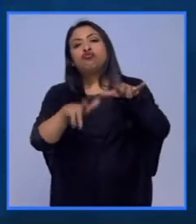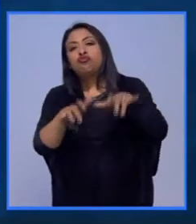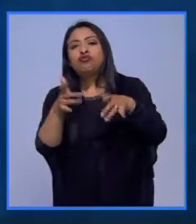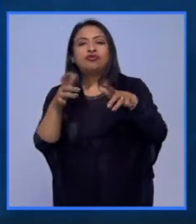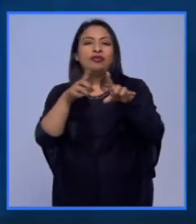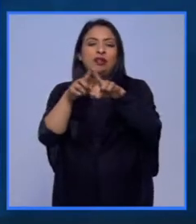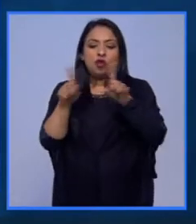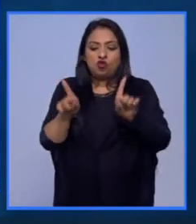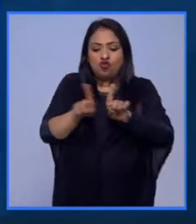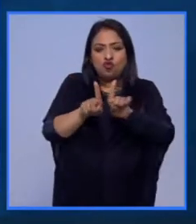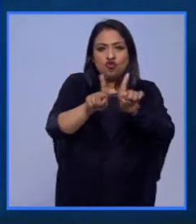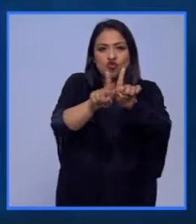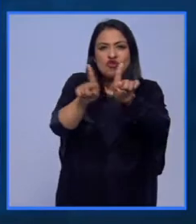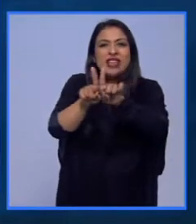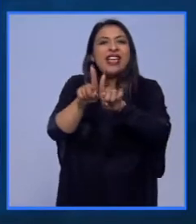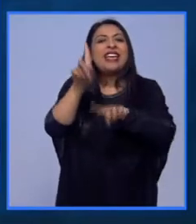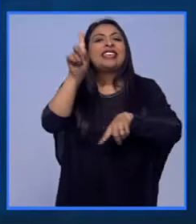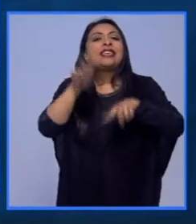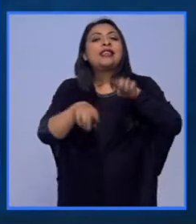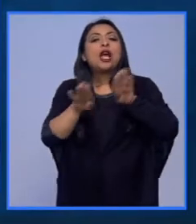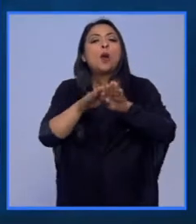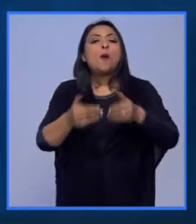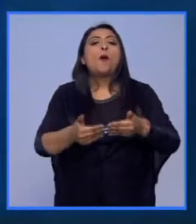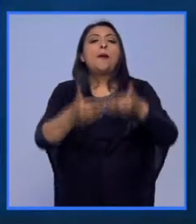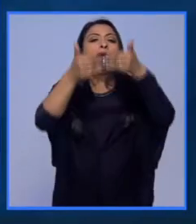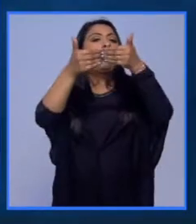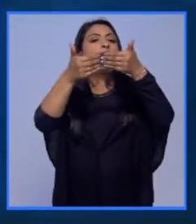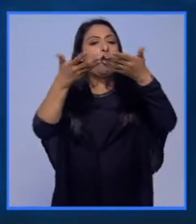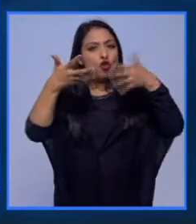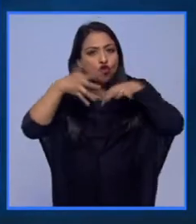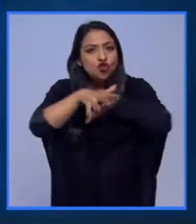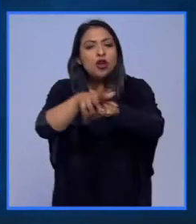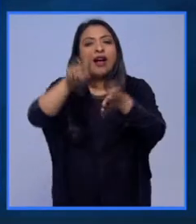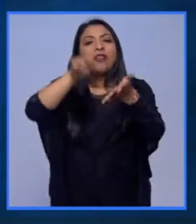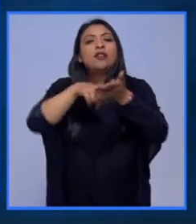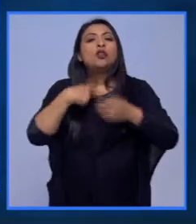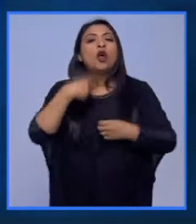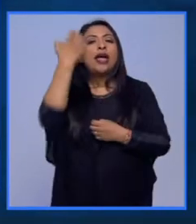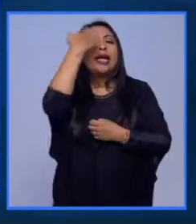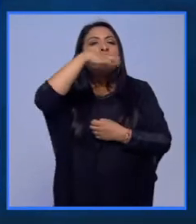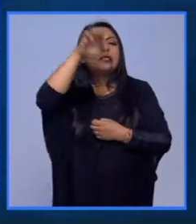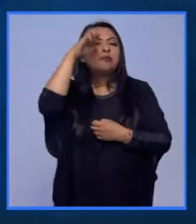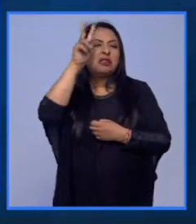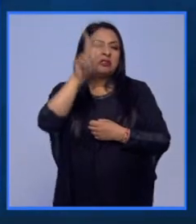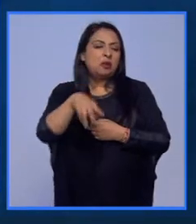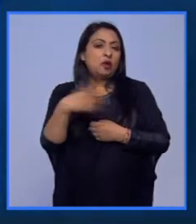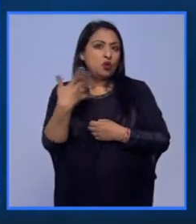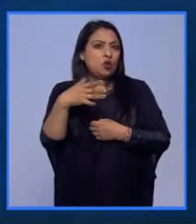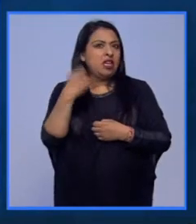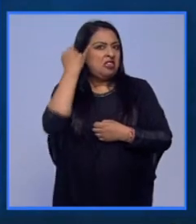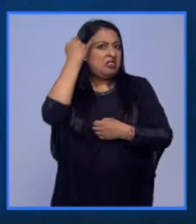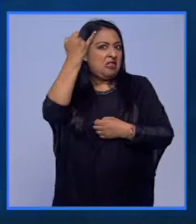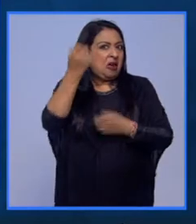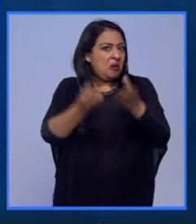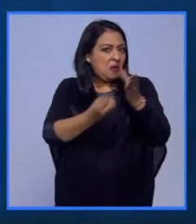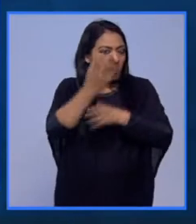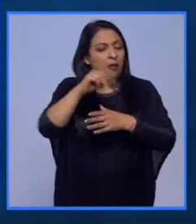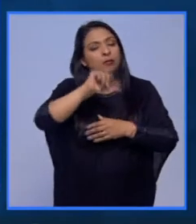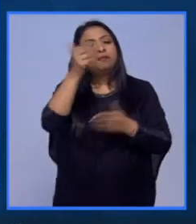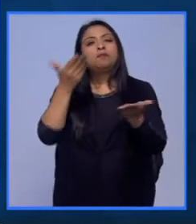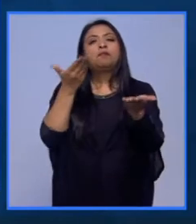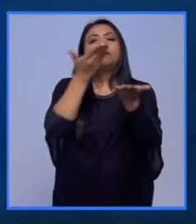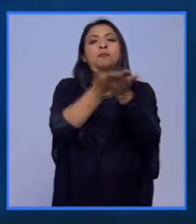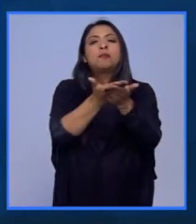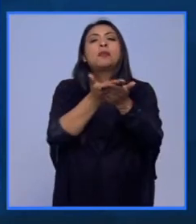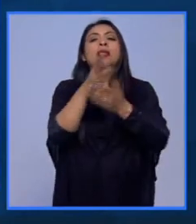Ya rota esa, como te digo, esa barrera y integrando en un núcleo de experiencia bastante, bastante original. Y tenemos también una propuesta